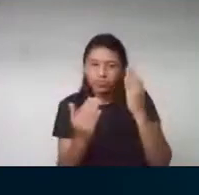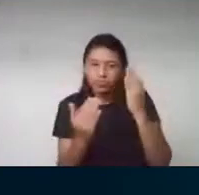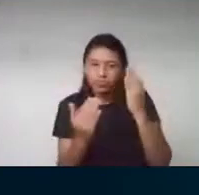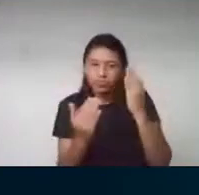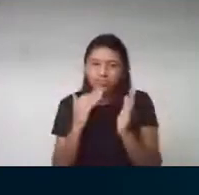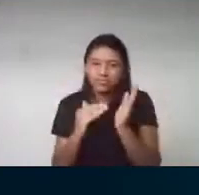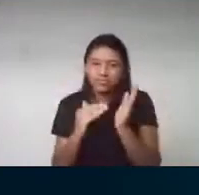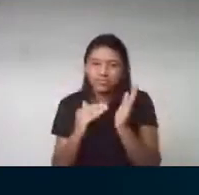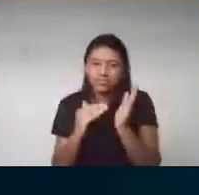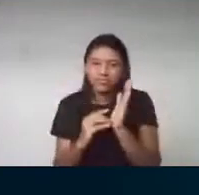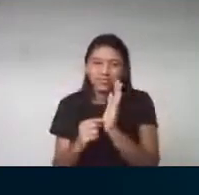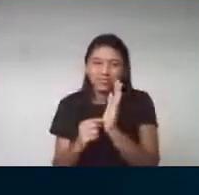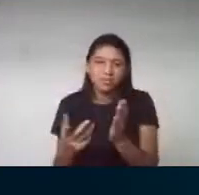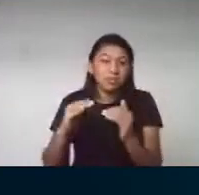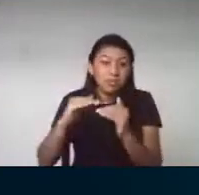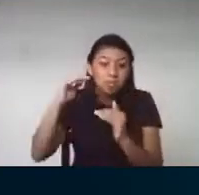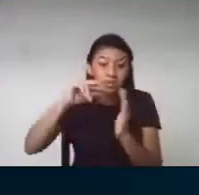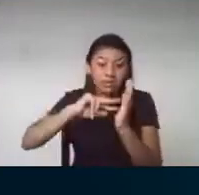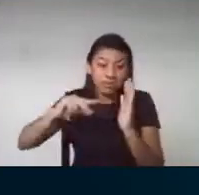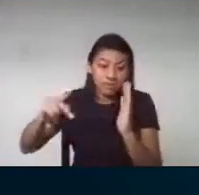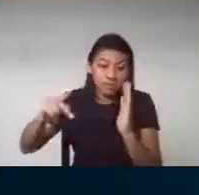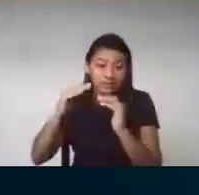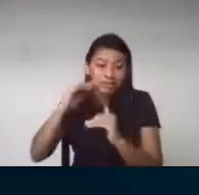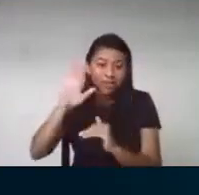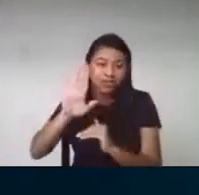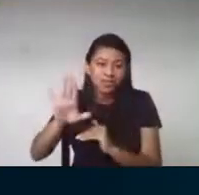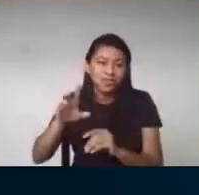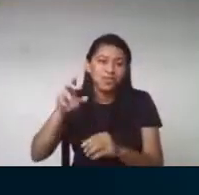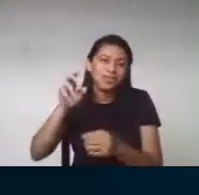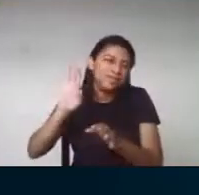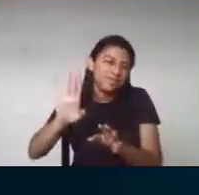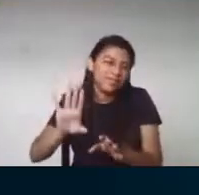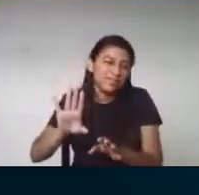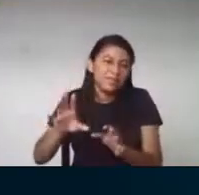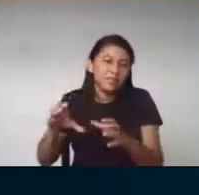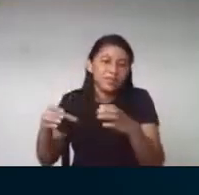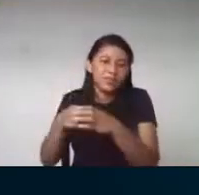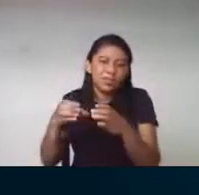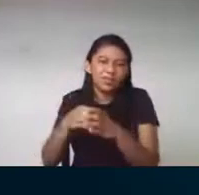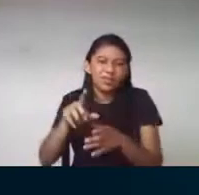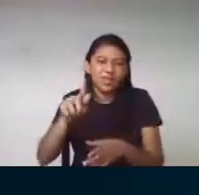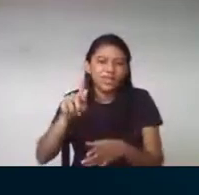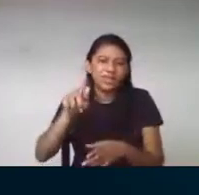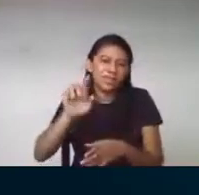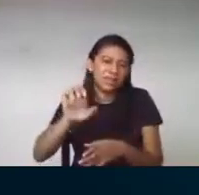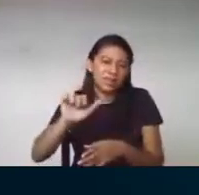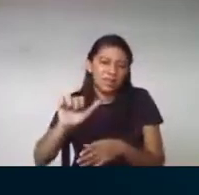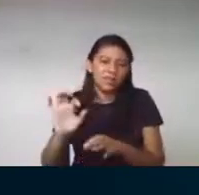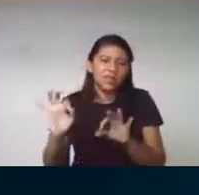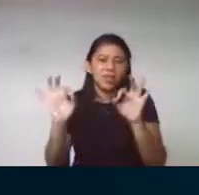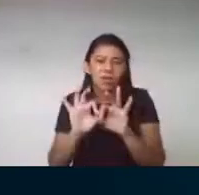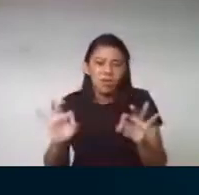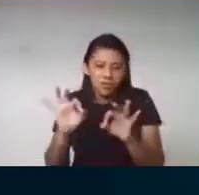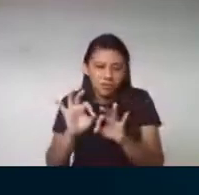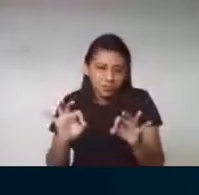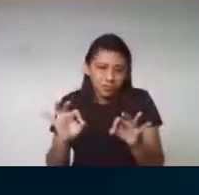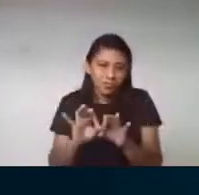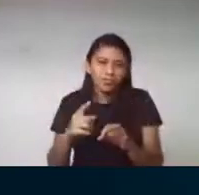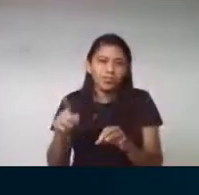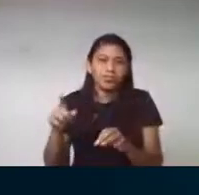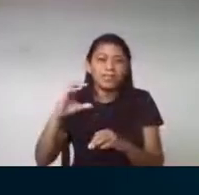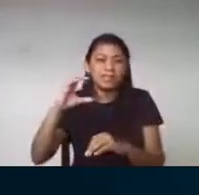tecnología como son las simulaciones tipo FEA o simulaciones de fluidos usando la tecnología